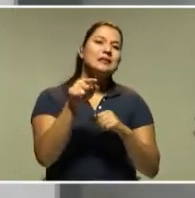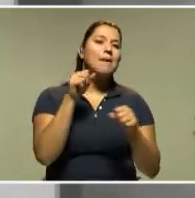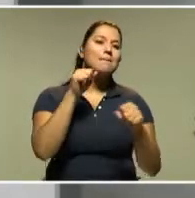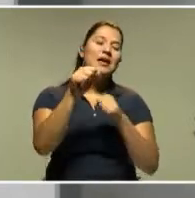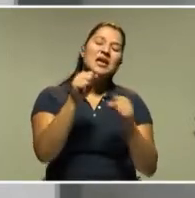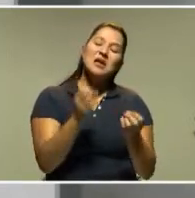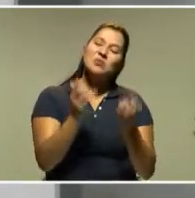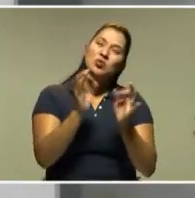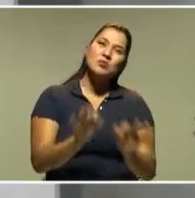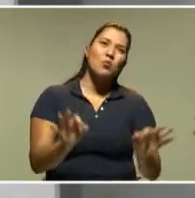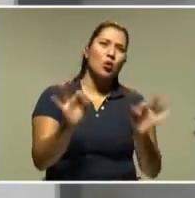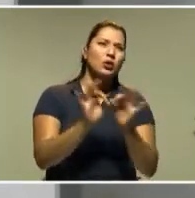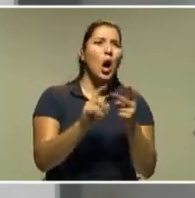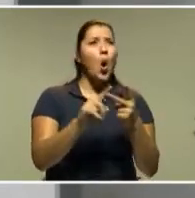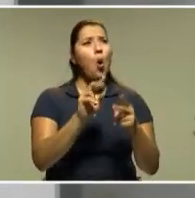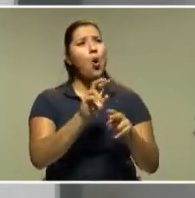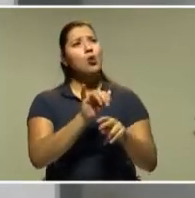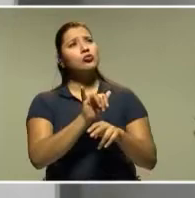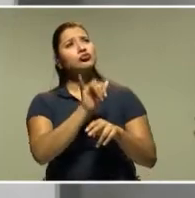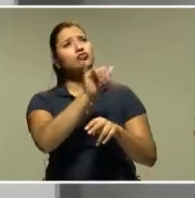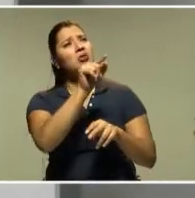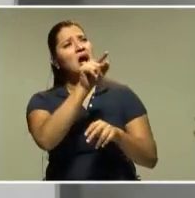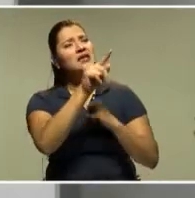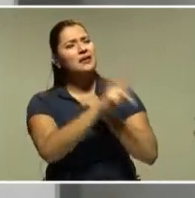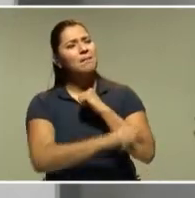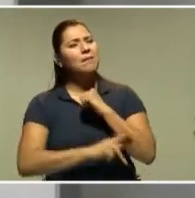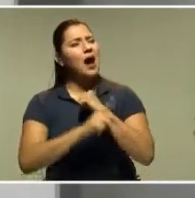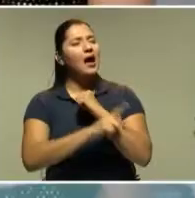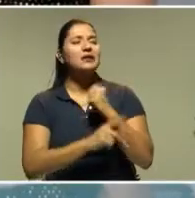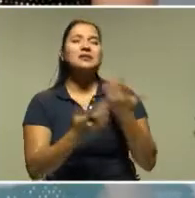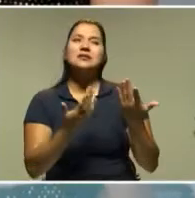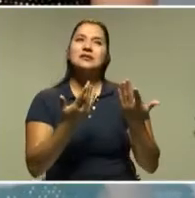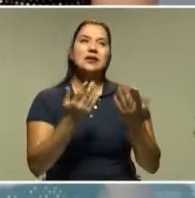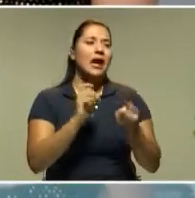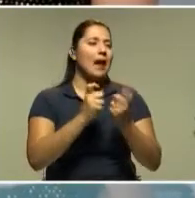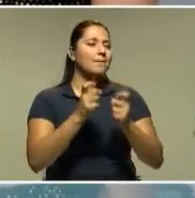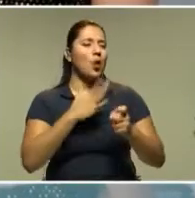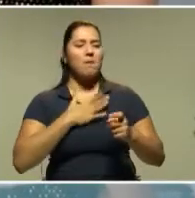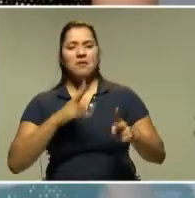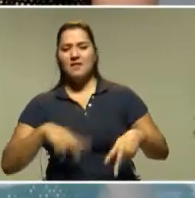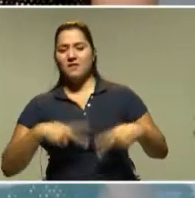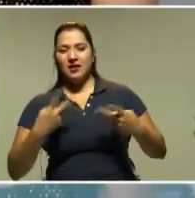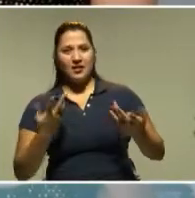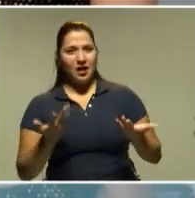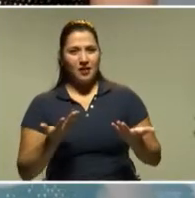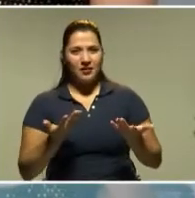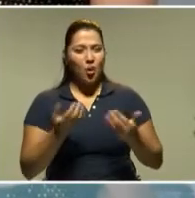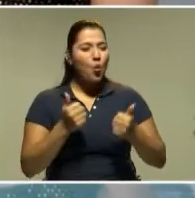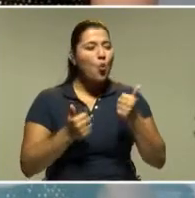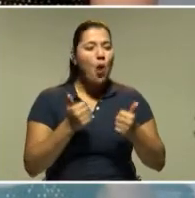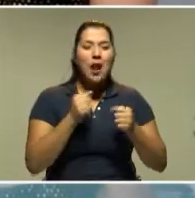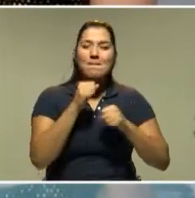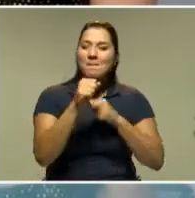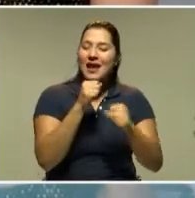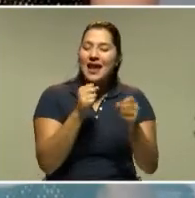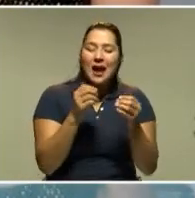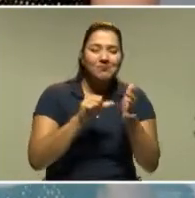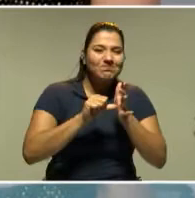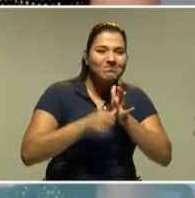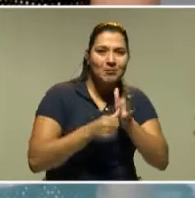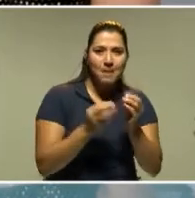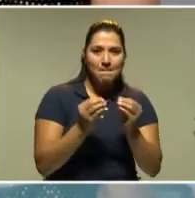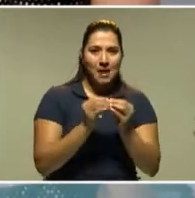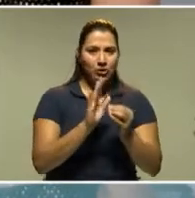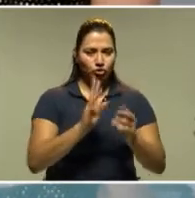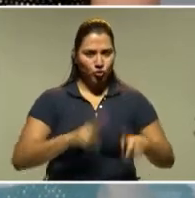mí fue una experiencia de vida, soy una antes de llegar, me fui siendo otra, y la peleadora o la retadora,